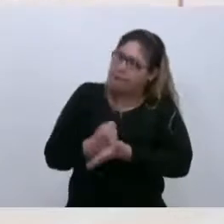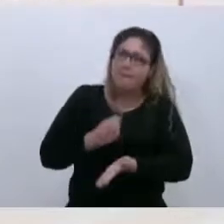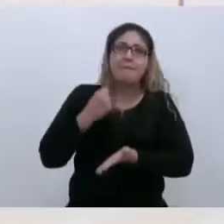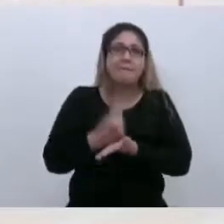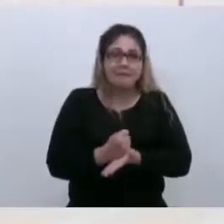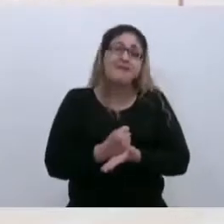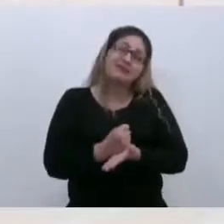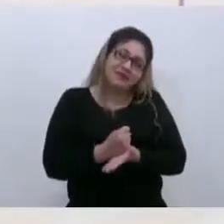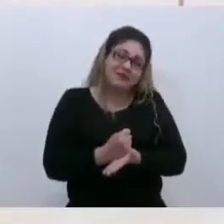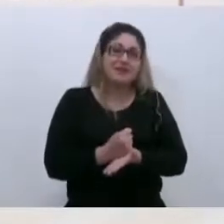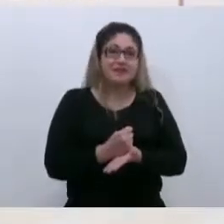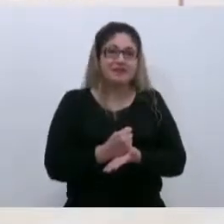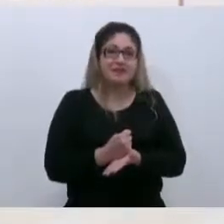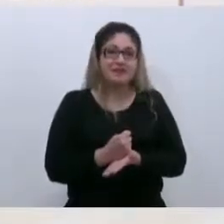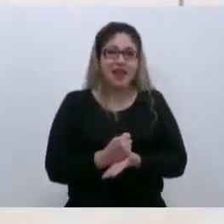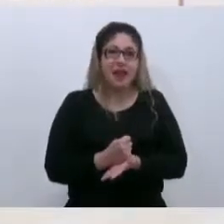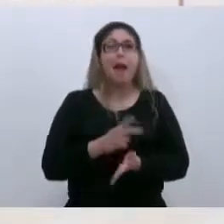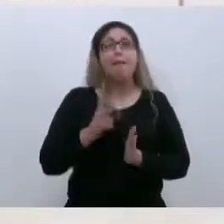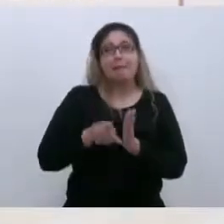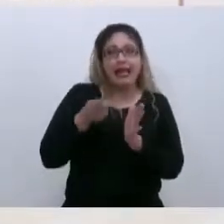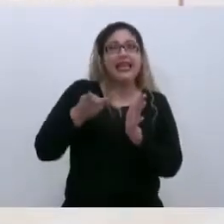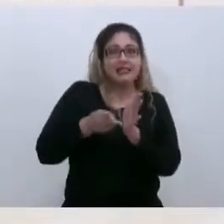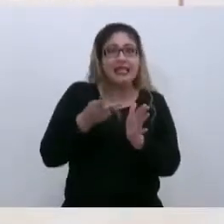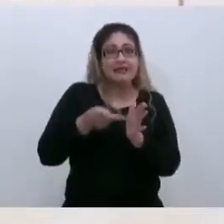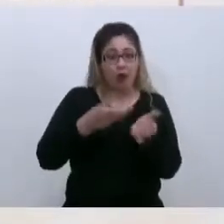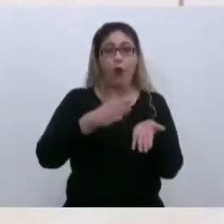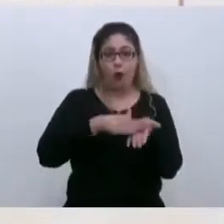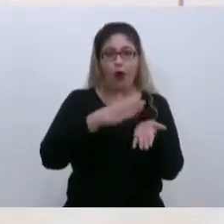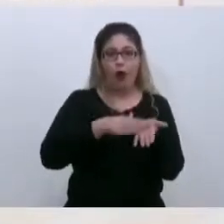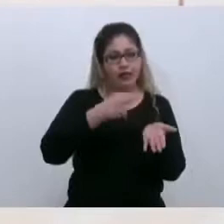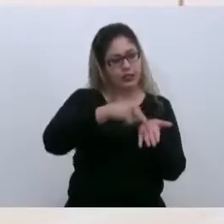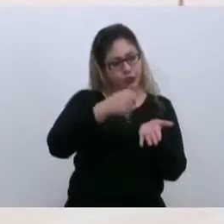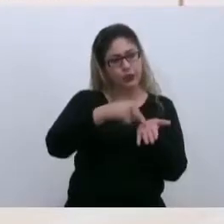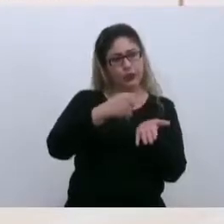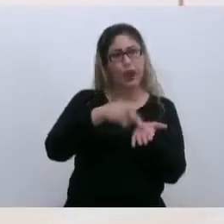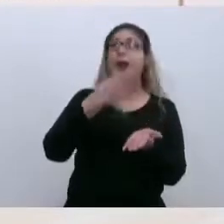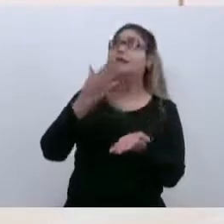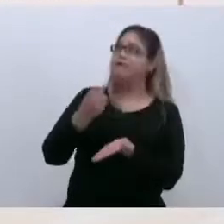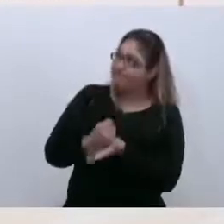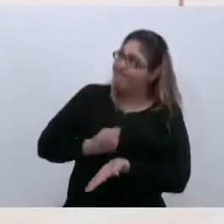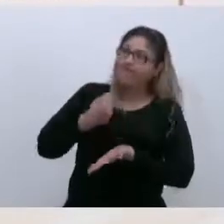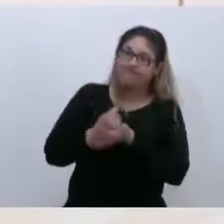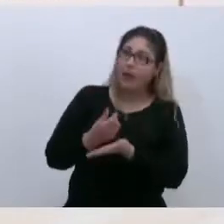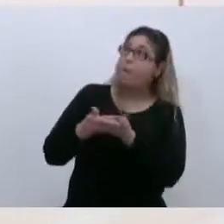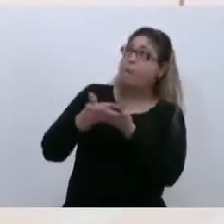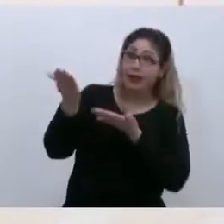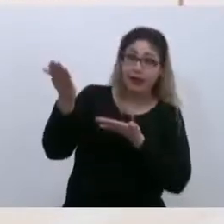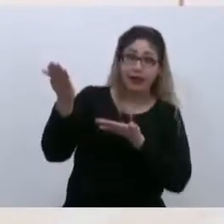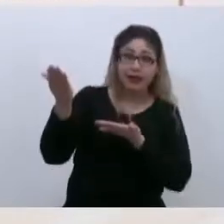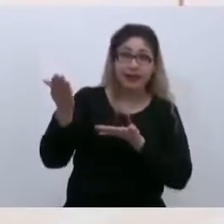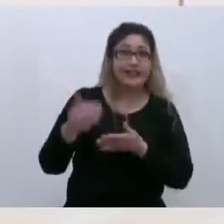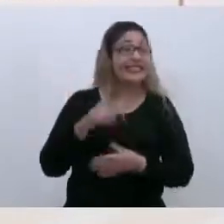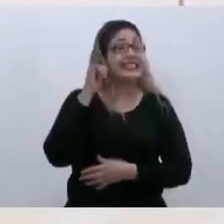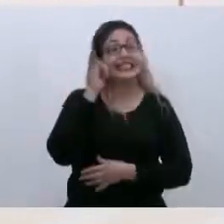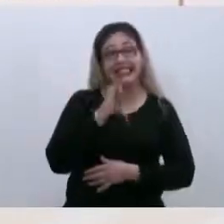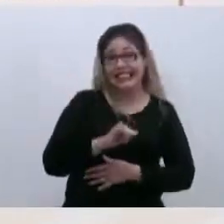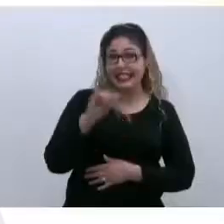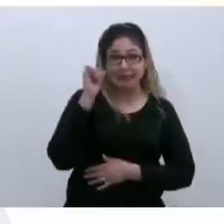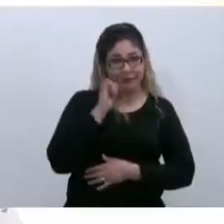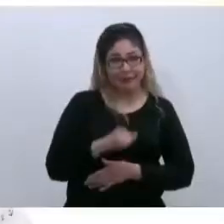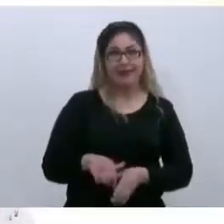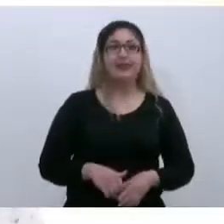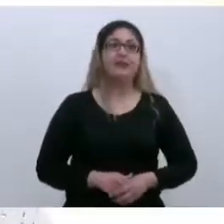Constantemente está presentando sus peticiones, su pliego petitorio.